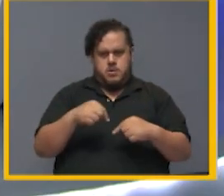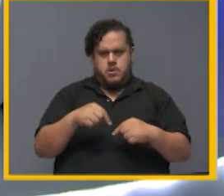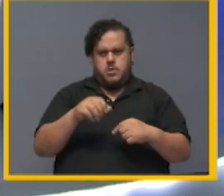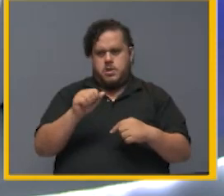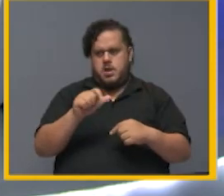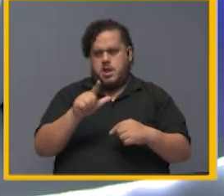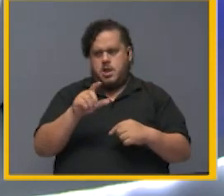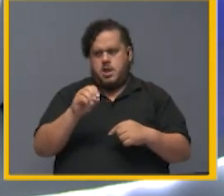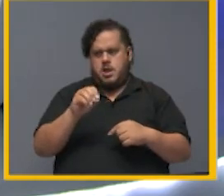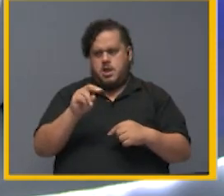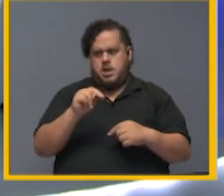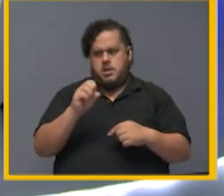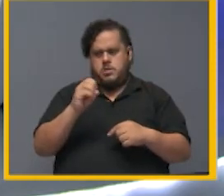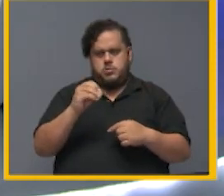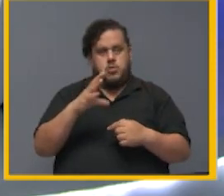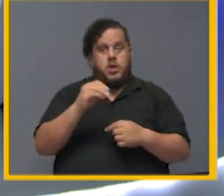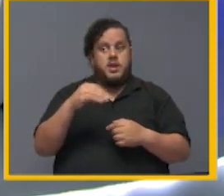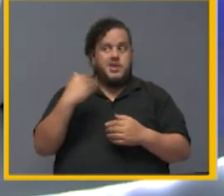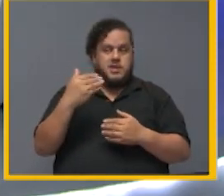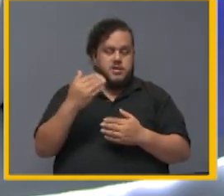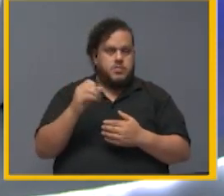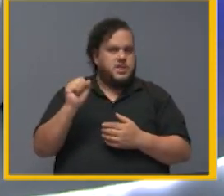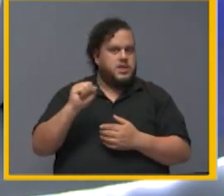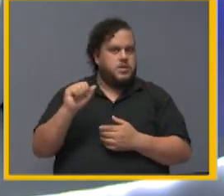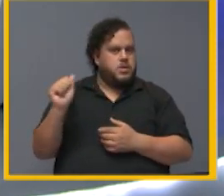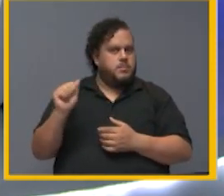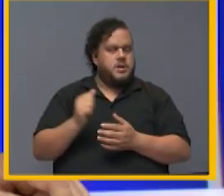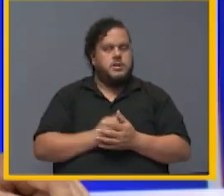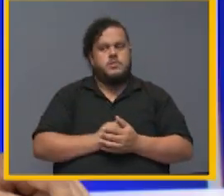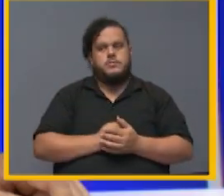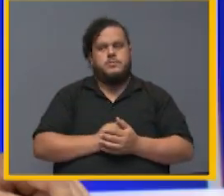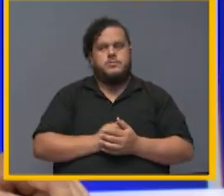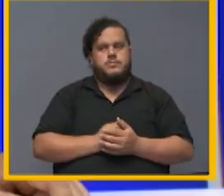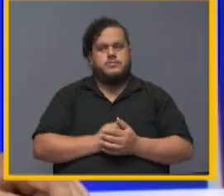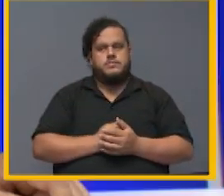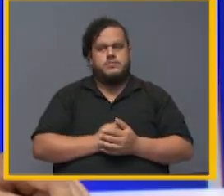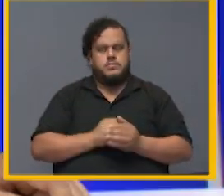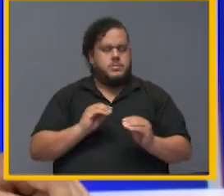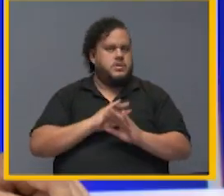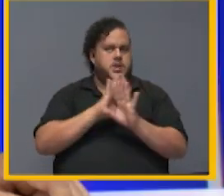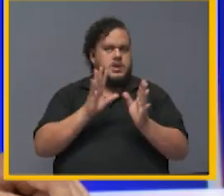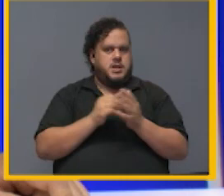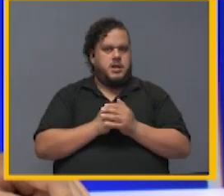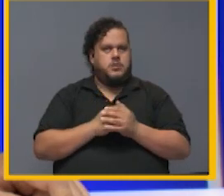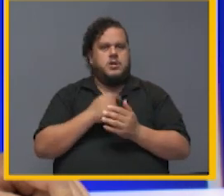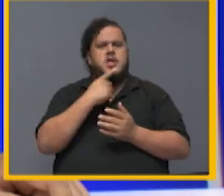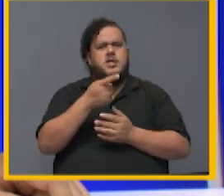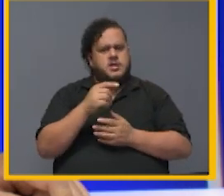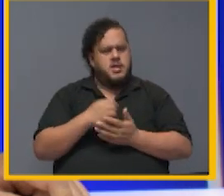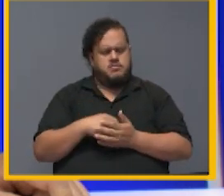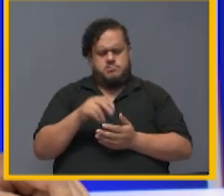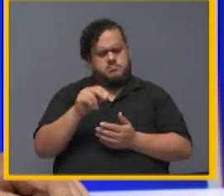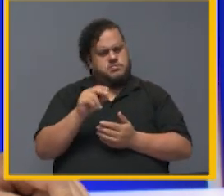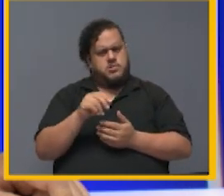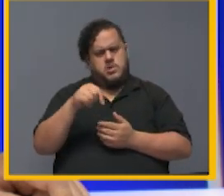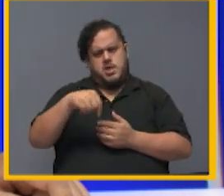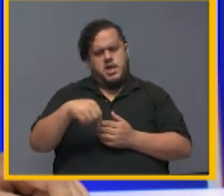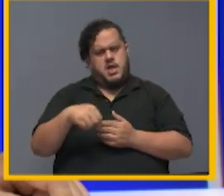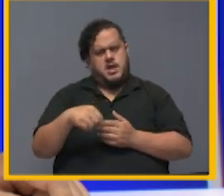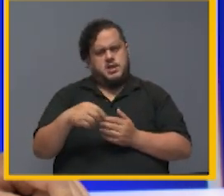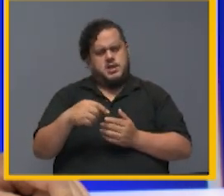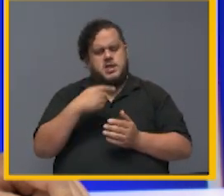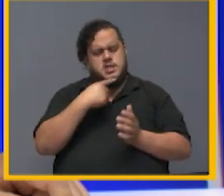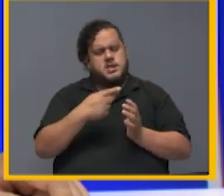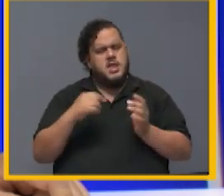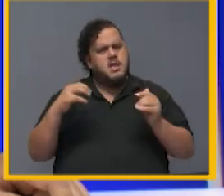Que estaba en Costa Rica. Y después el colega Sergio Alvarado, y claro, le lanzó un ladrillo, le dice, no, mira, pero es que aquí está el reporte de